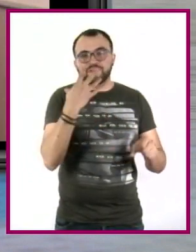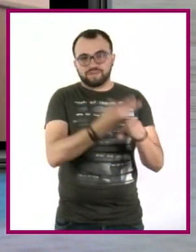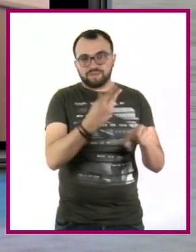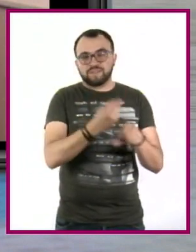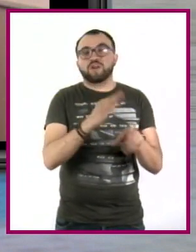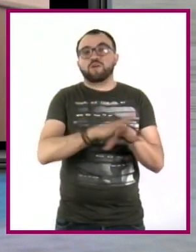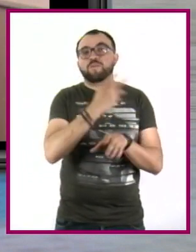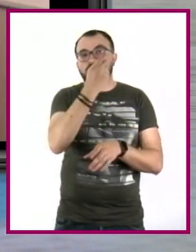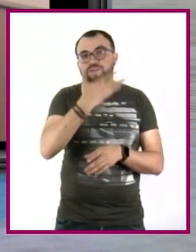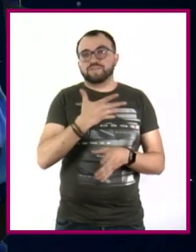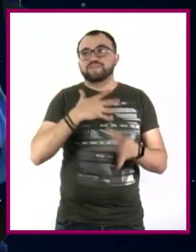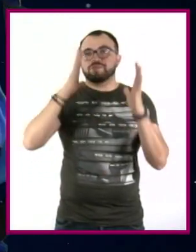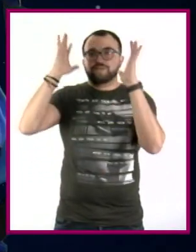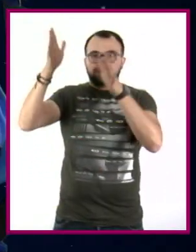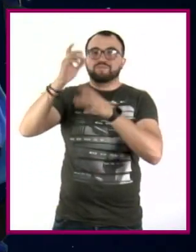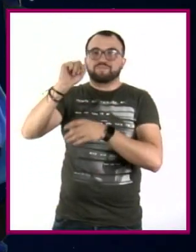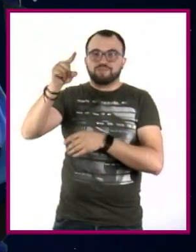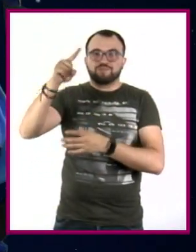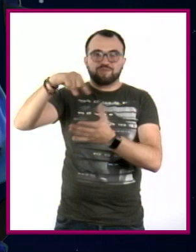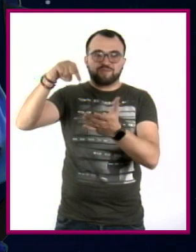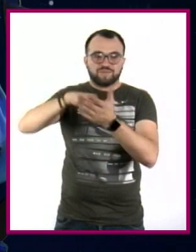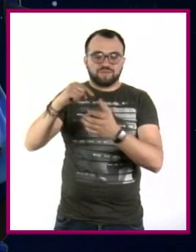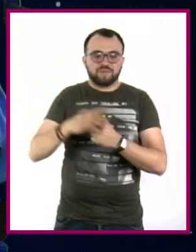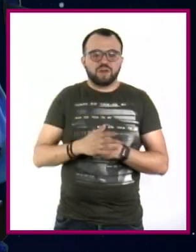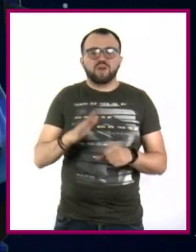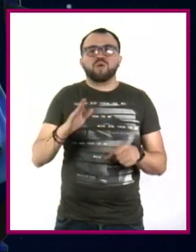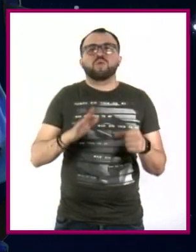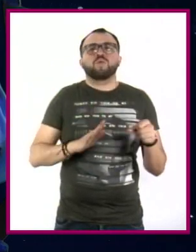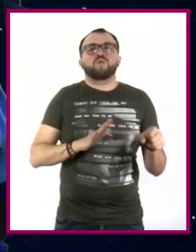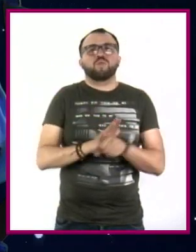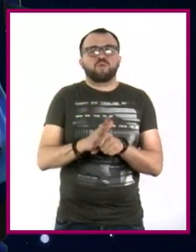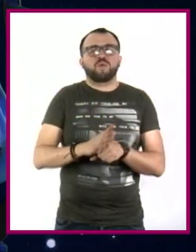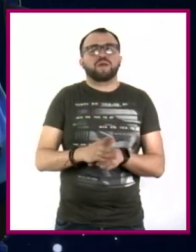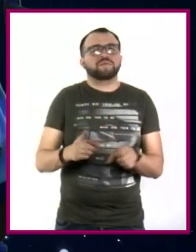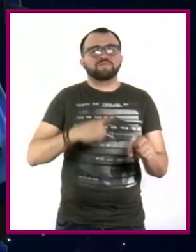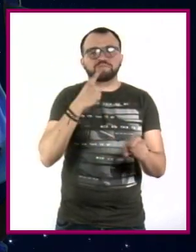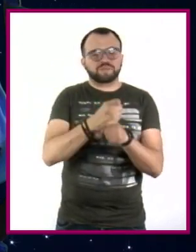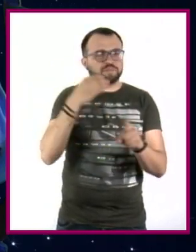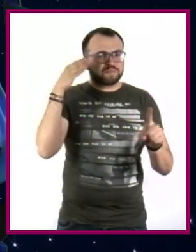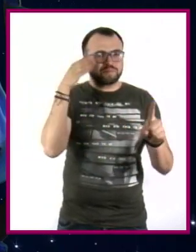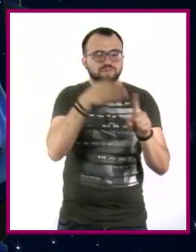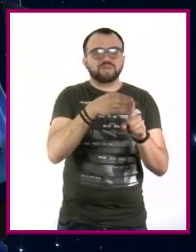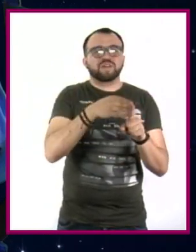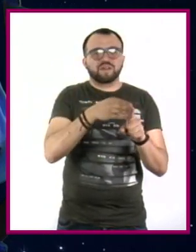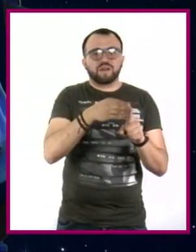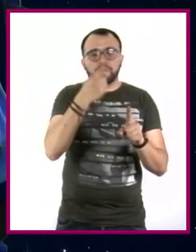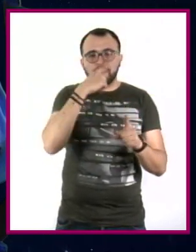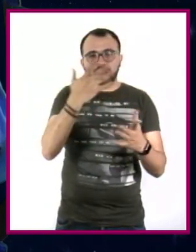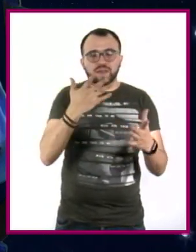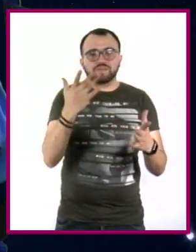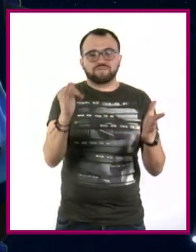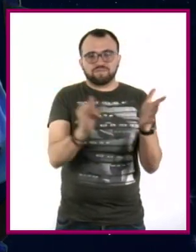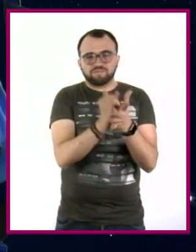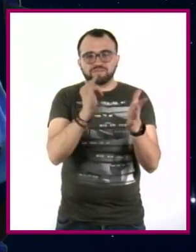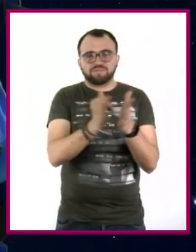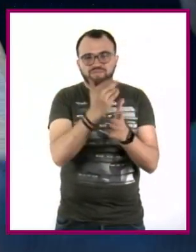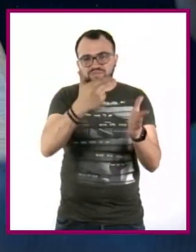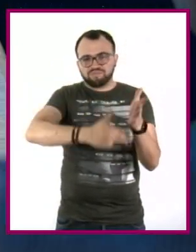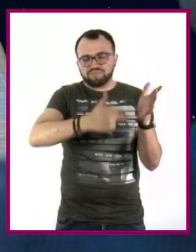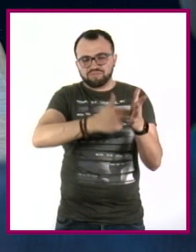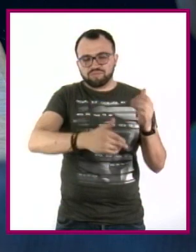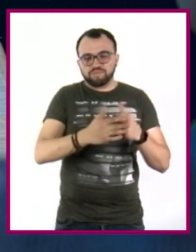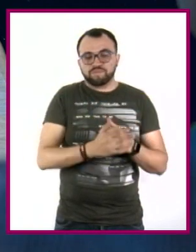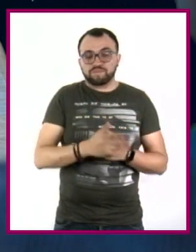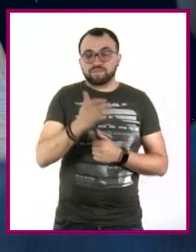Estación Espacial Internacional. ¿Cuál fue el principal reto tecnológico para su diseño y construcción?